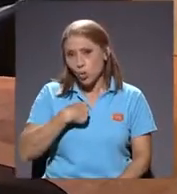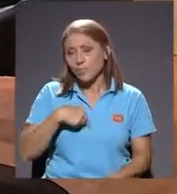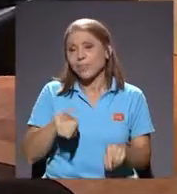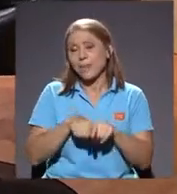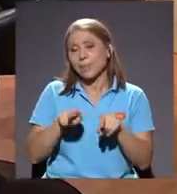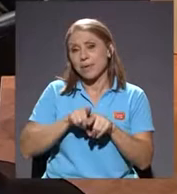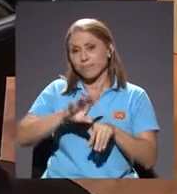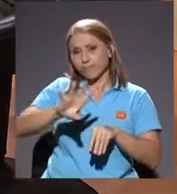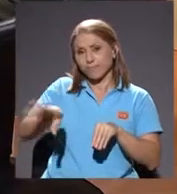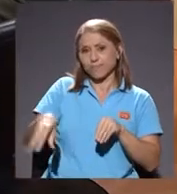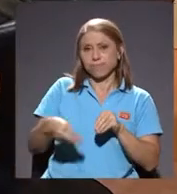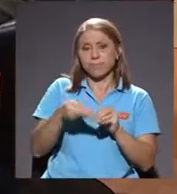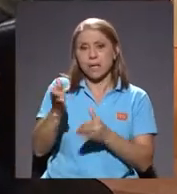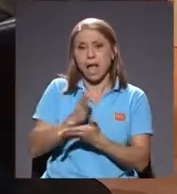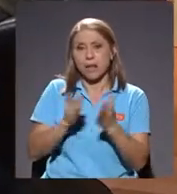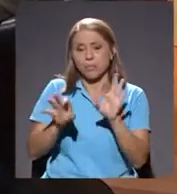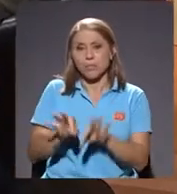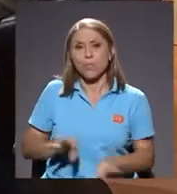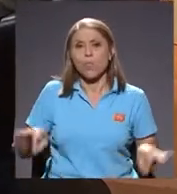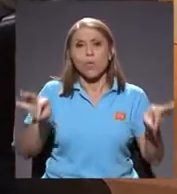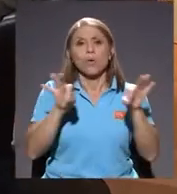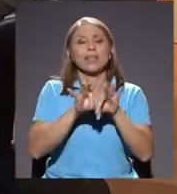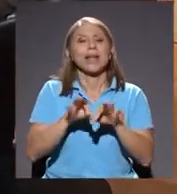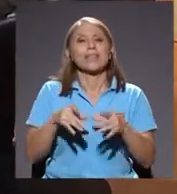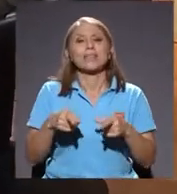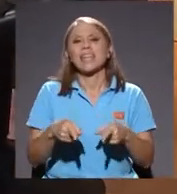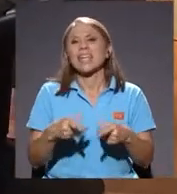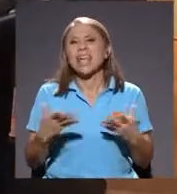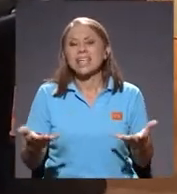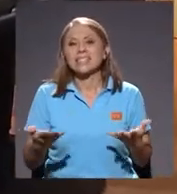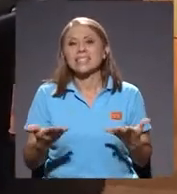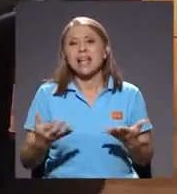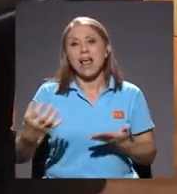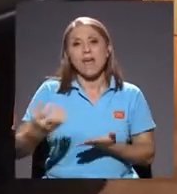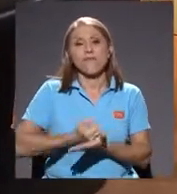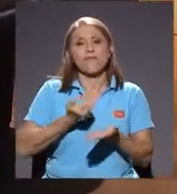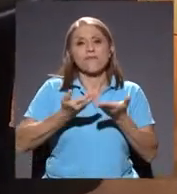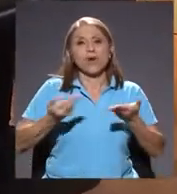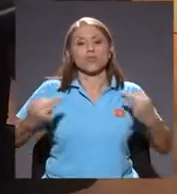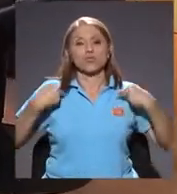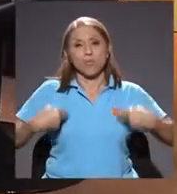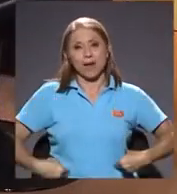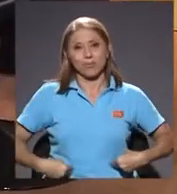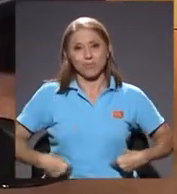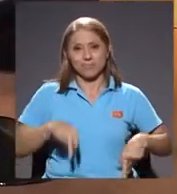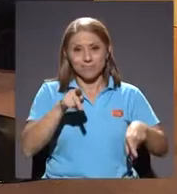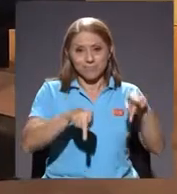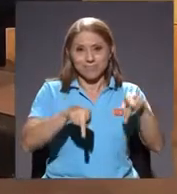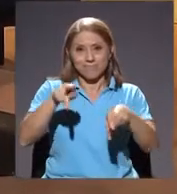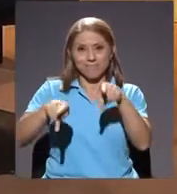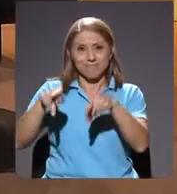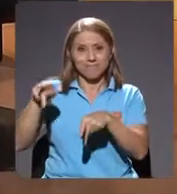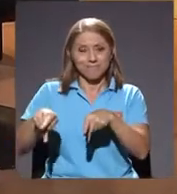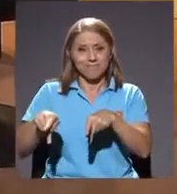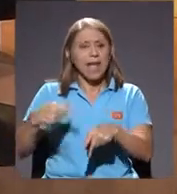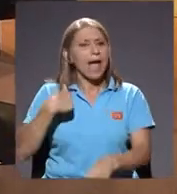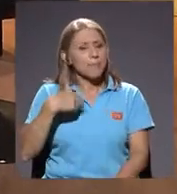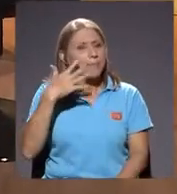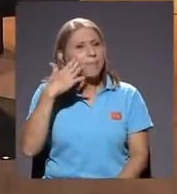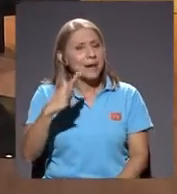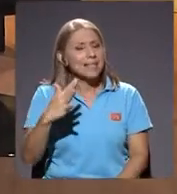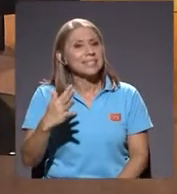importante verdad qué es el recurso humano verdad a mí me parece que